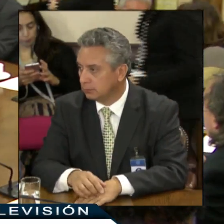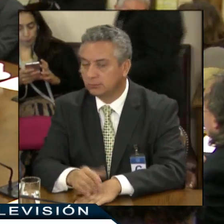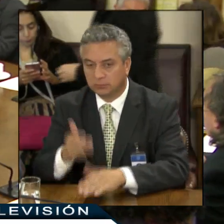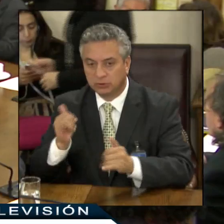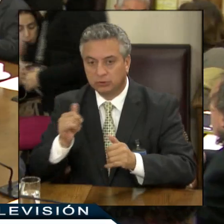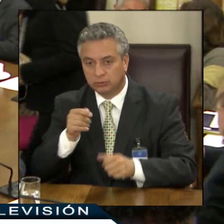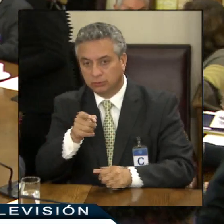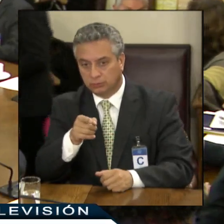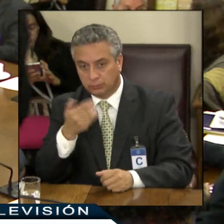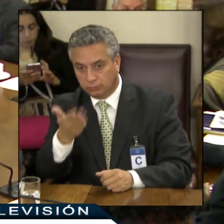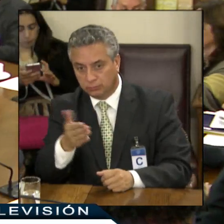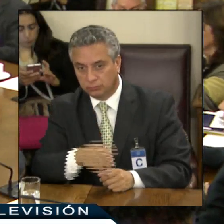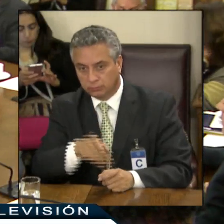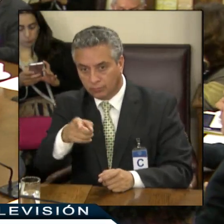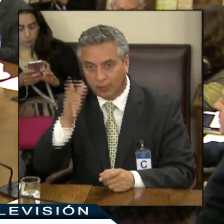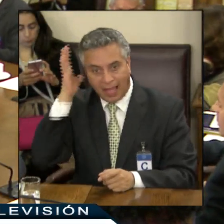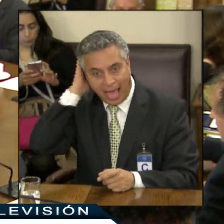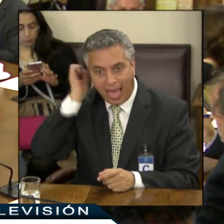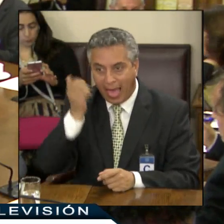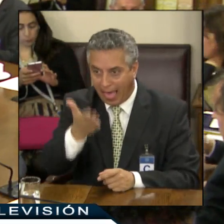Se ofrece la palabra